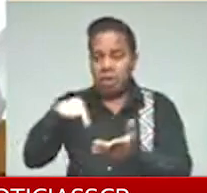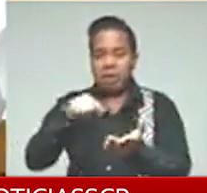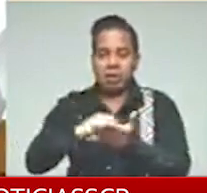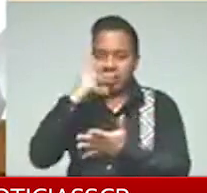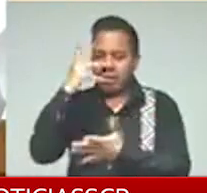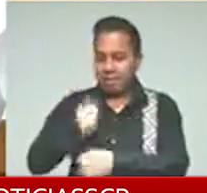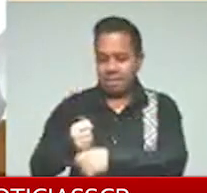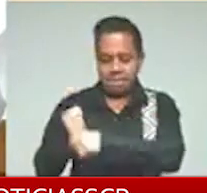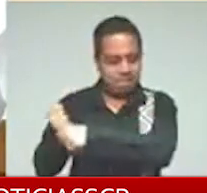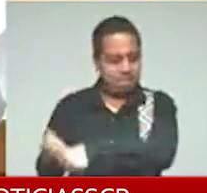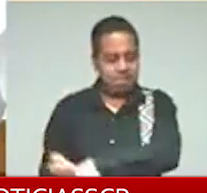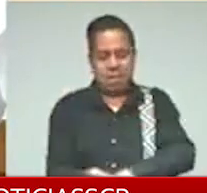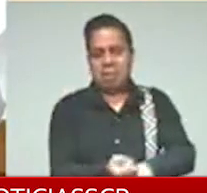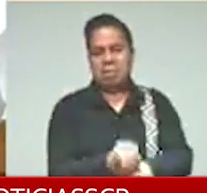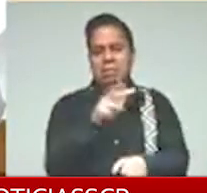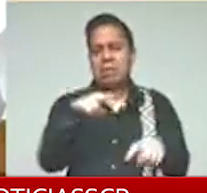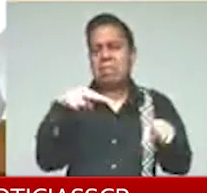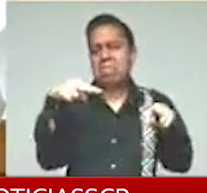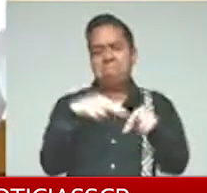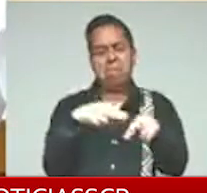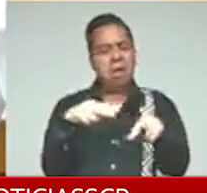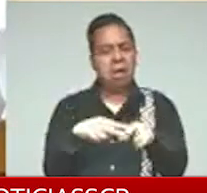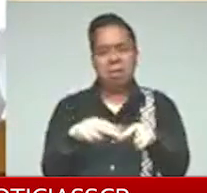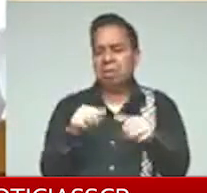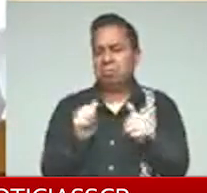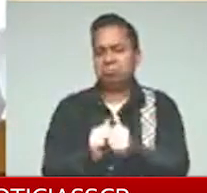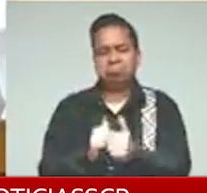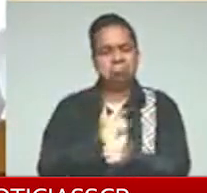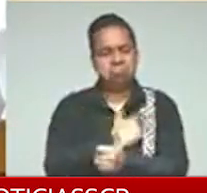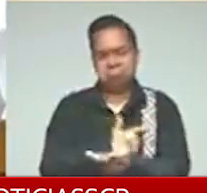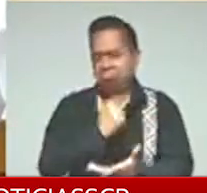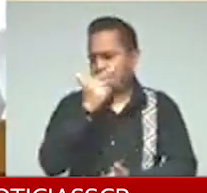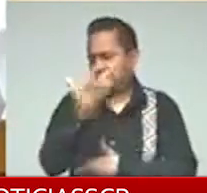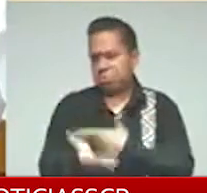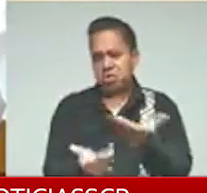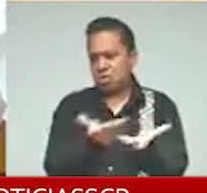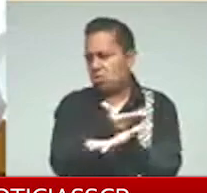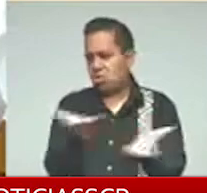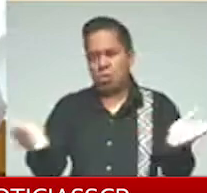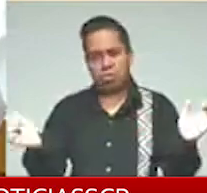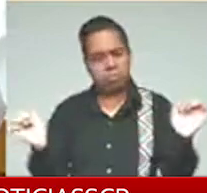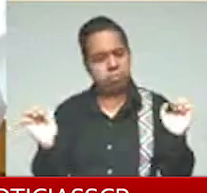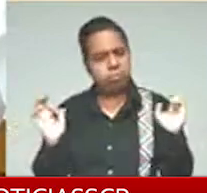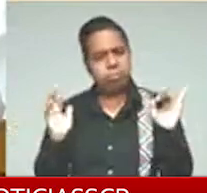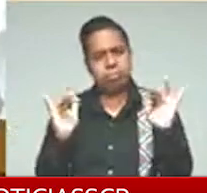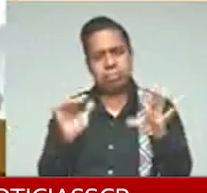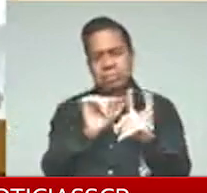lugar. Y será un parque al servicio del pueblo, de la nación.